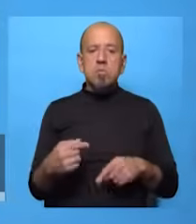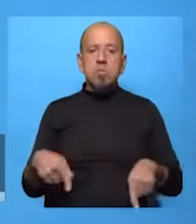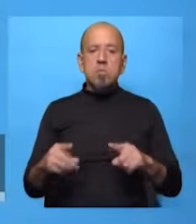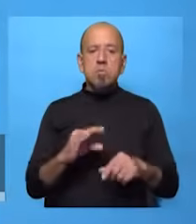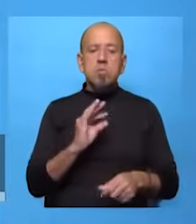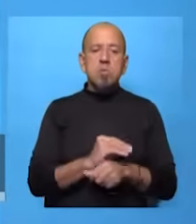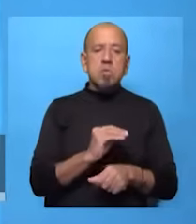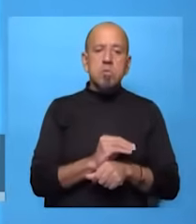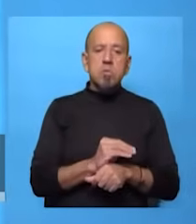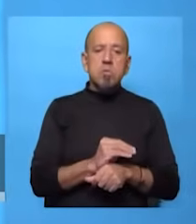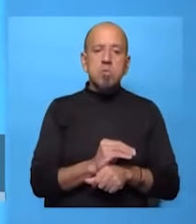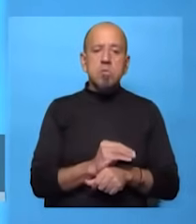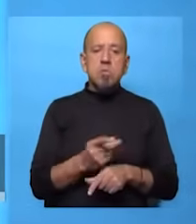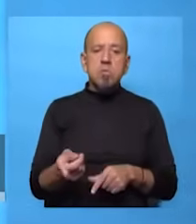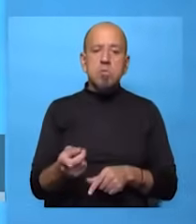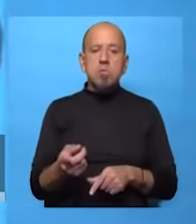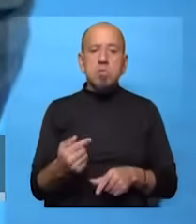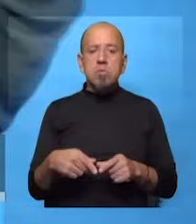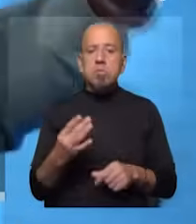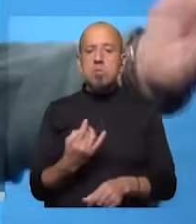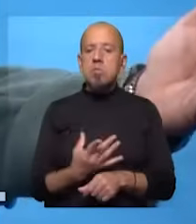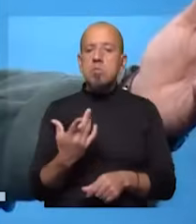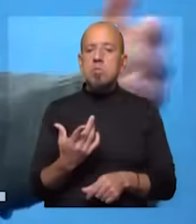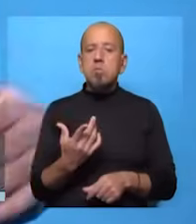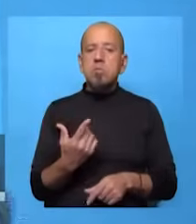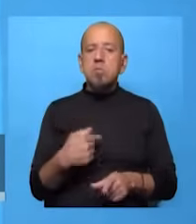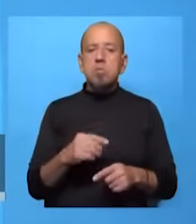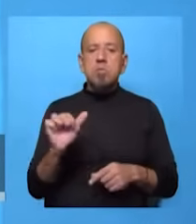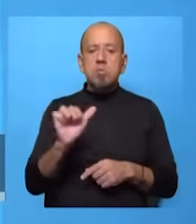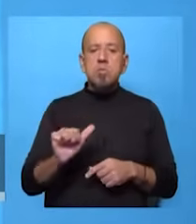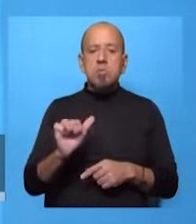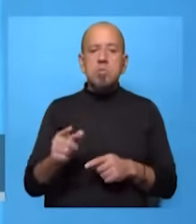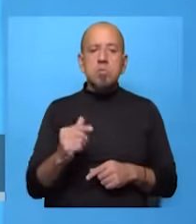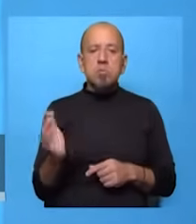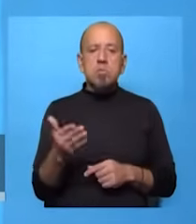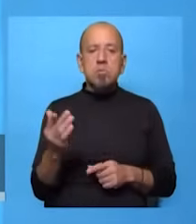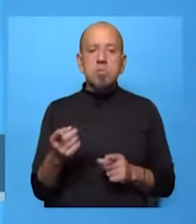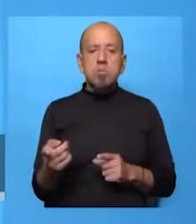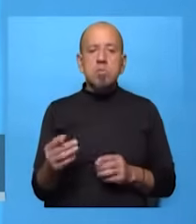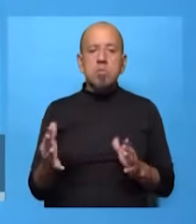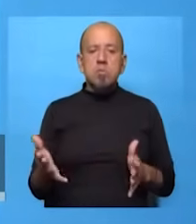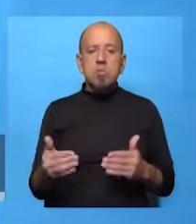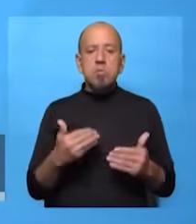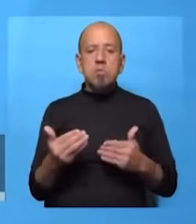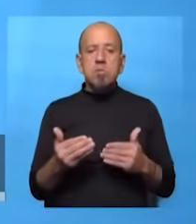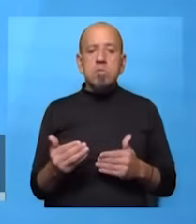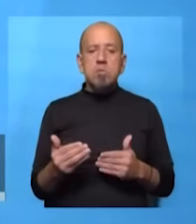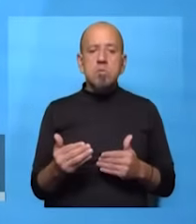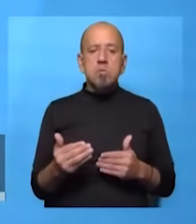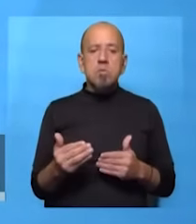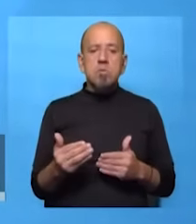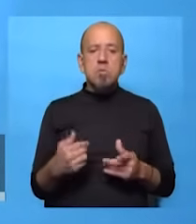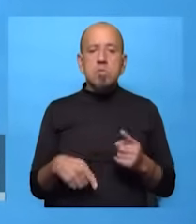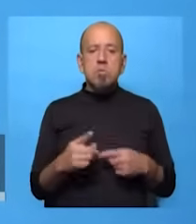cultura de la de La Academia del sector empresarial del sector productivo para tratar de avanzar entonces